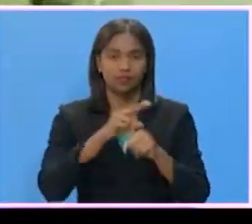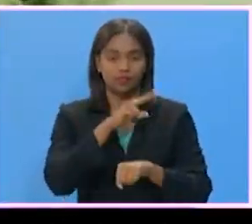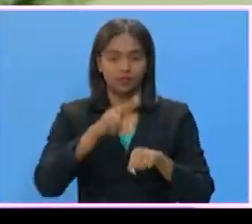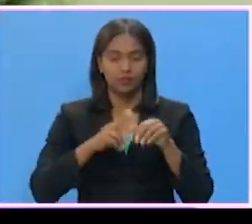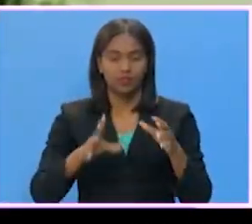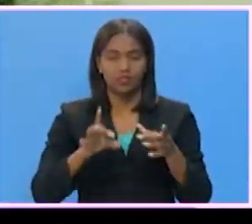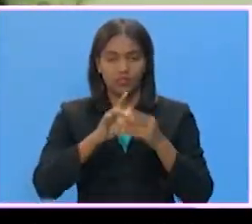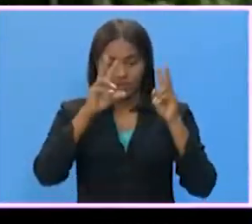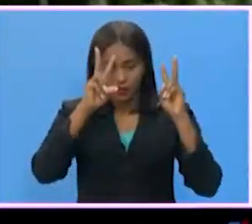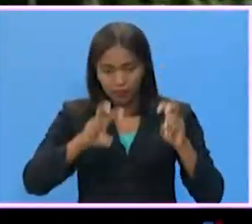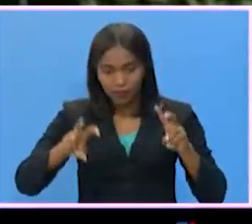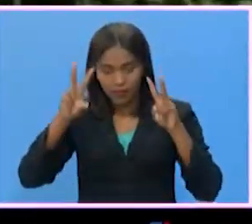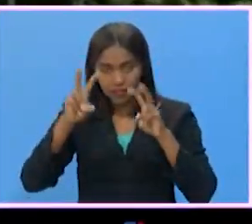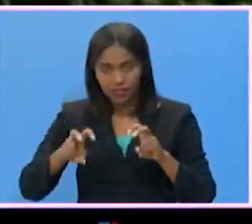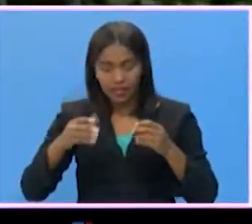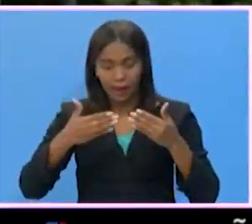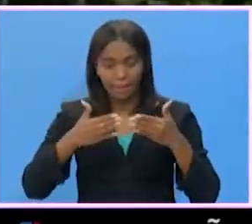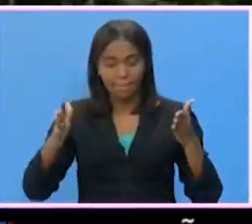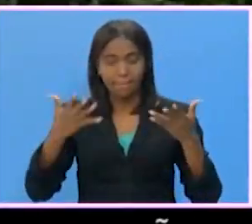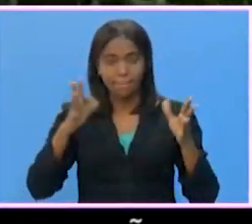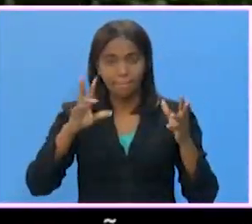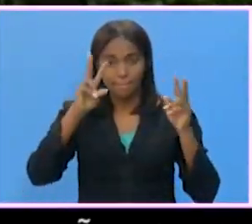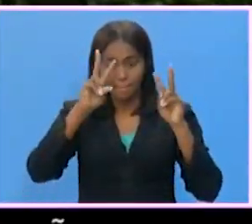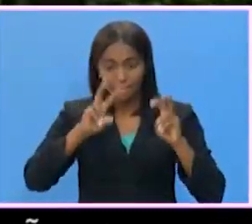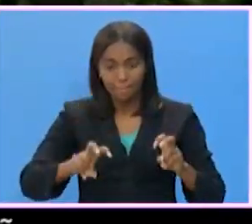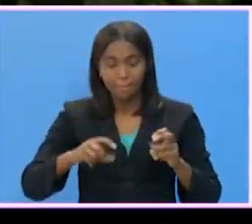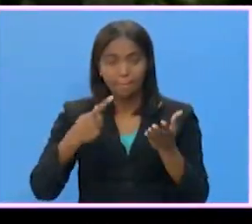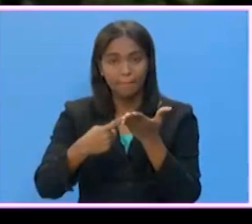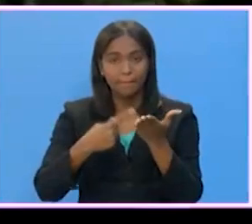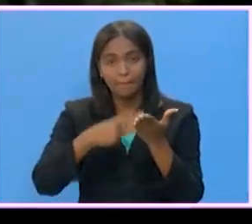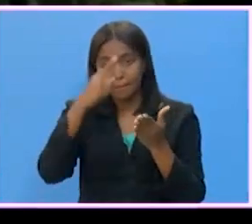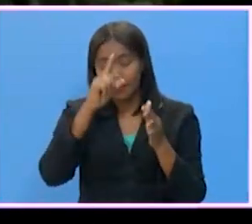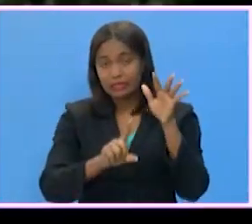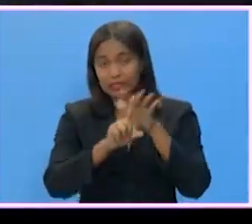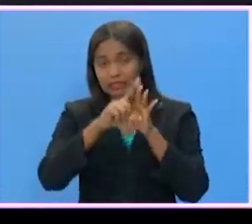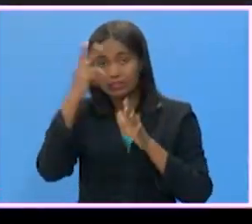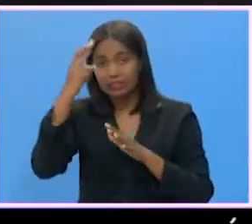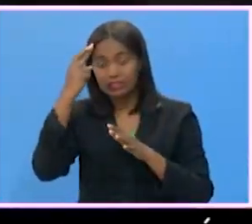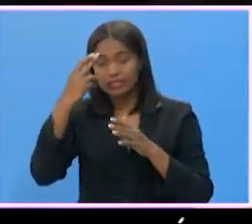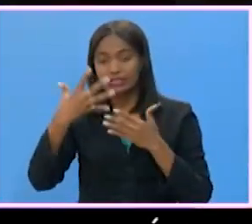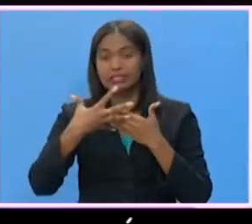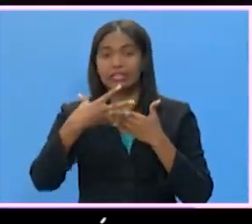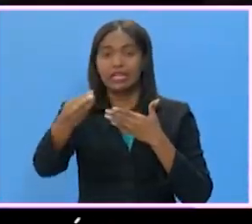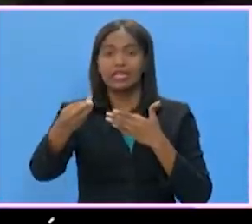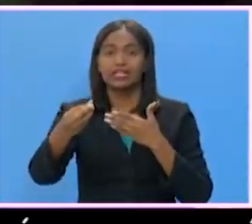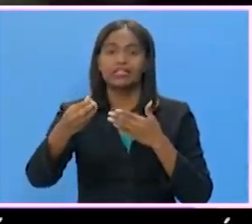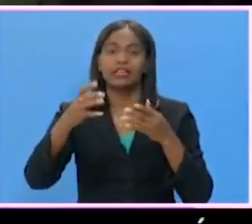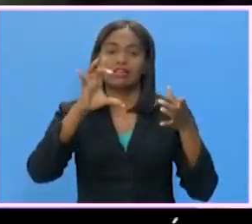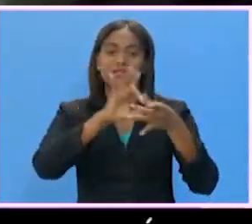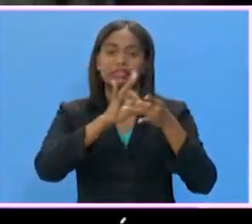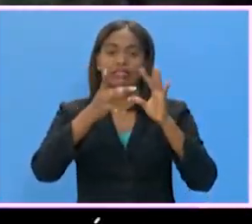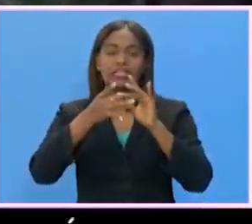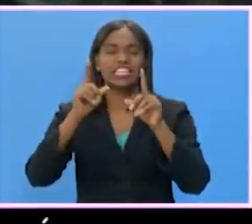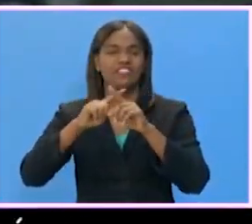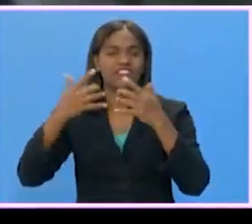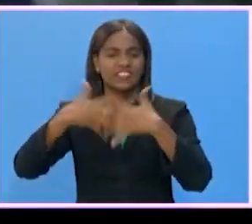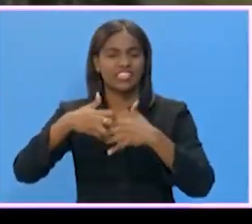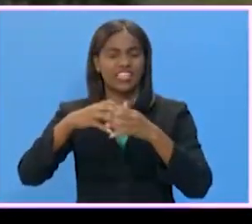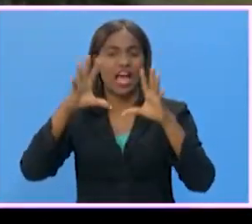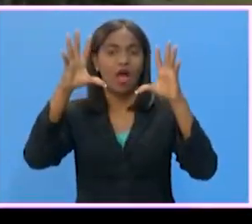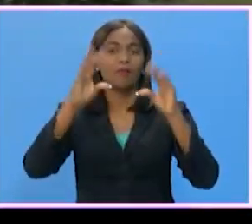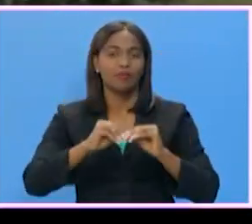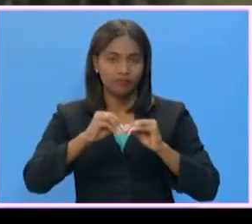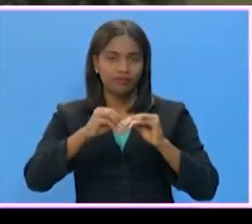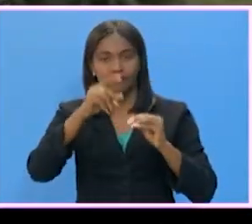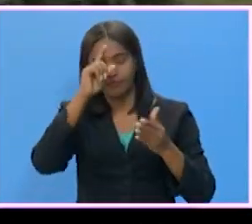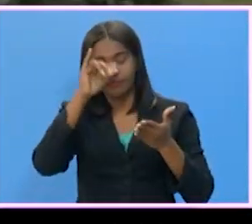de Investigaciones abrió precisamente una investigación de las causas que provocaron la salida en cadena de varias generadoras de electricidad, lo que